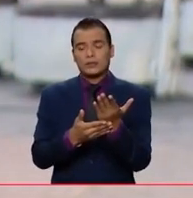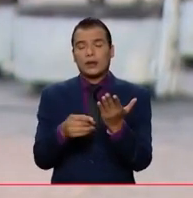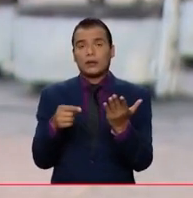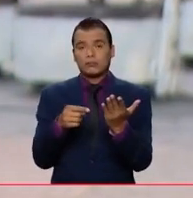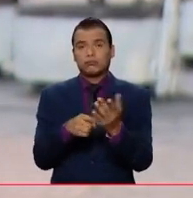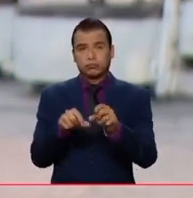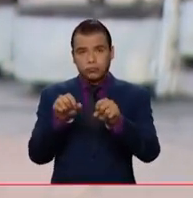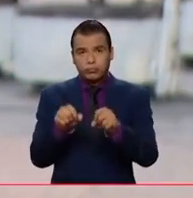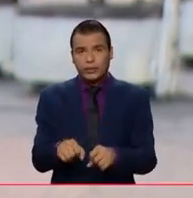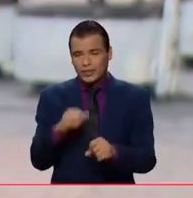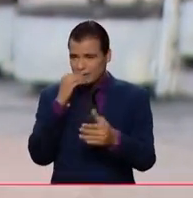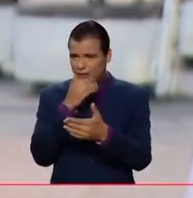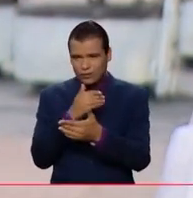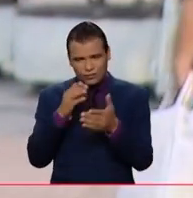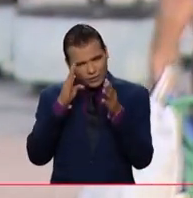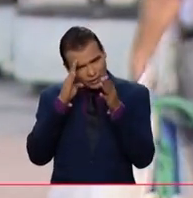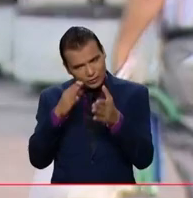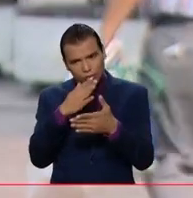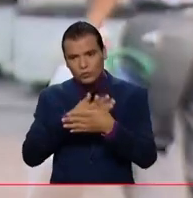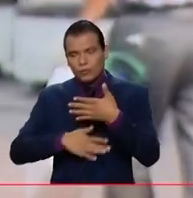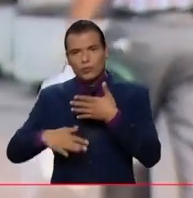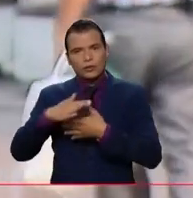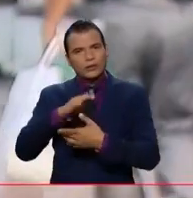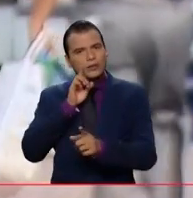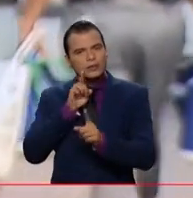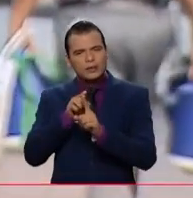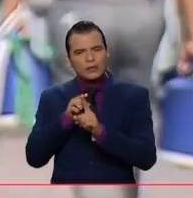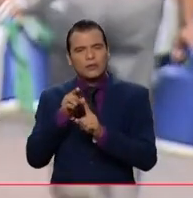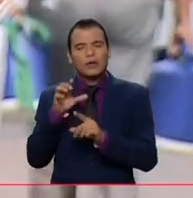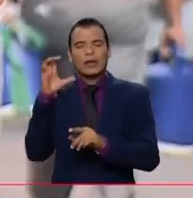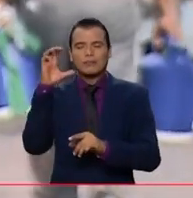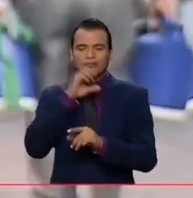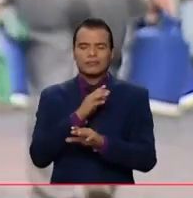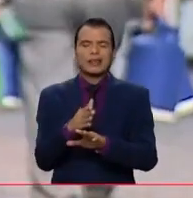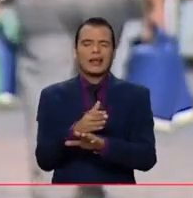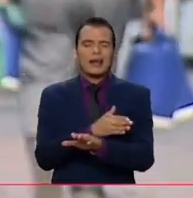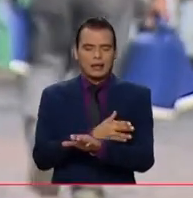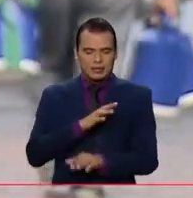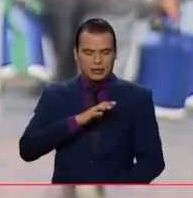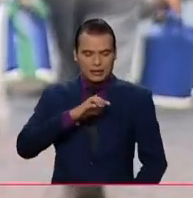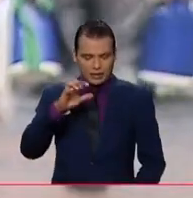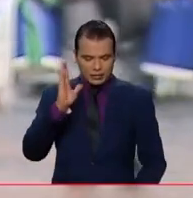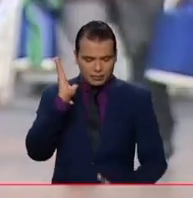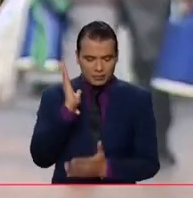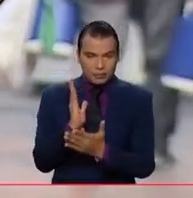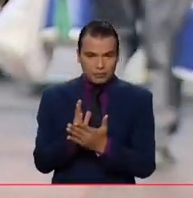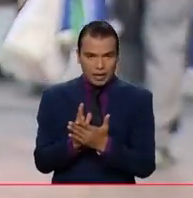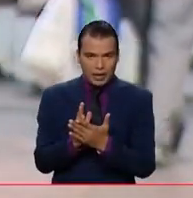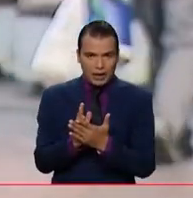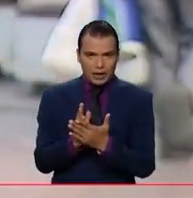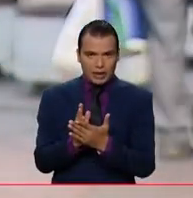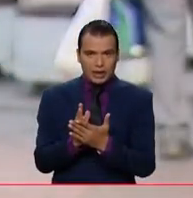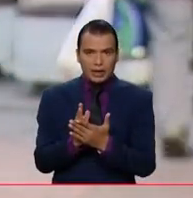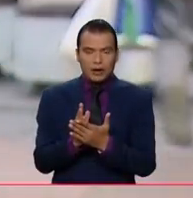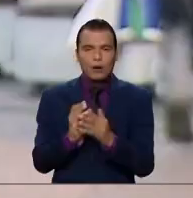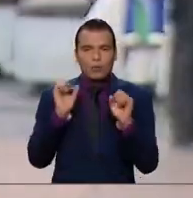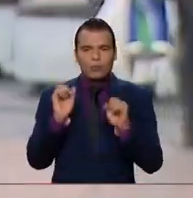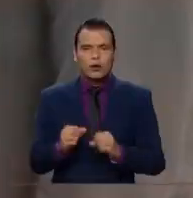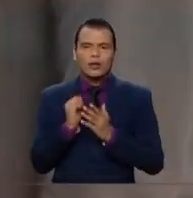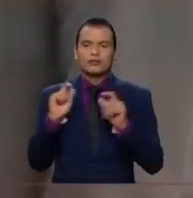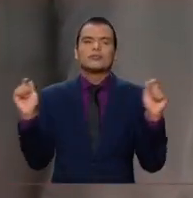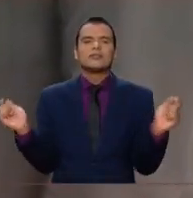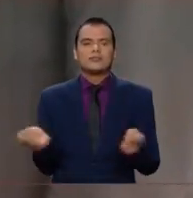la detección temprana, la atención y la asignación de recursos para evitar la muerte en los casos de cáncer infantil.